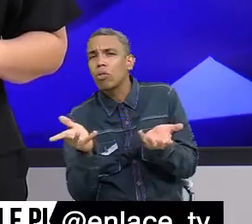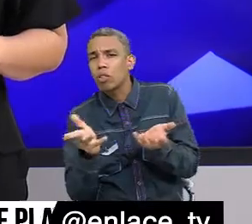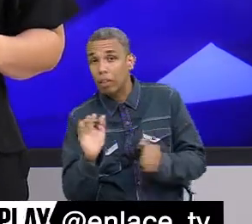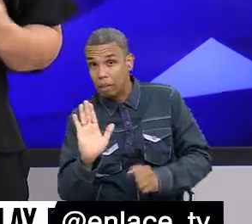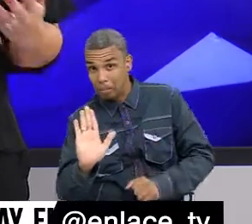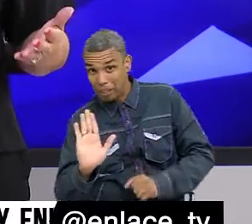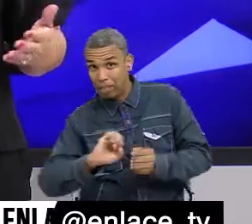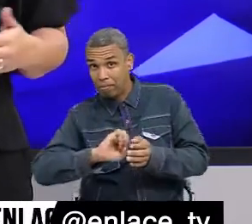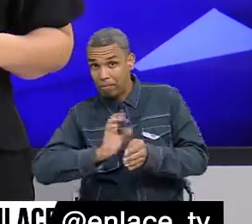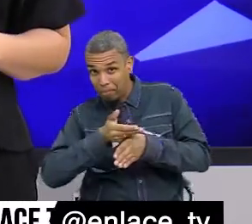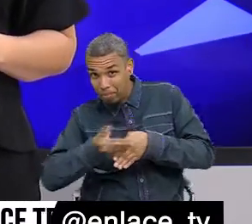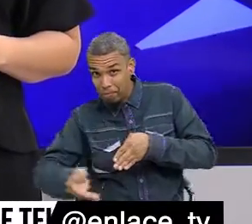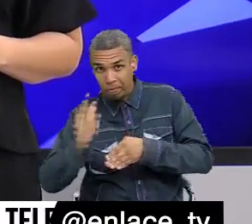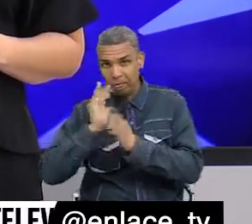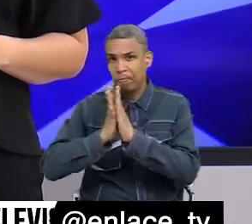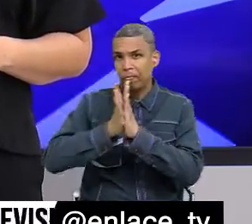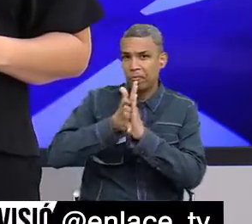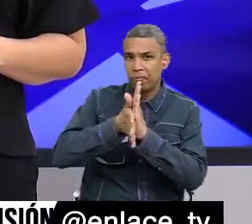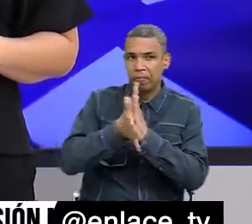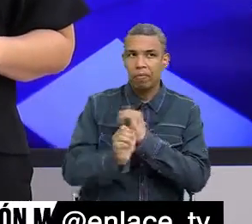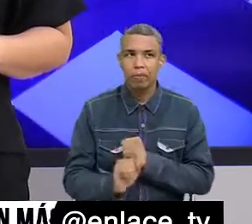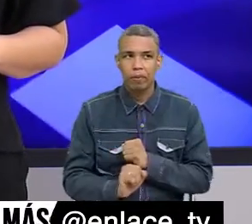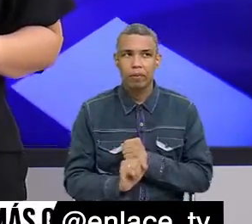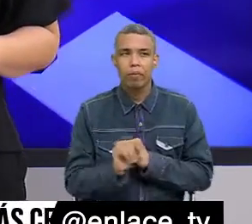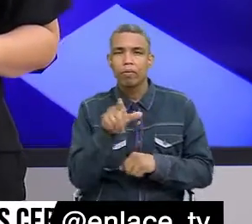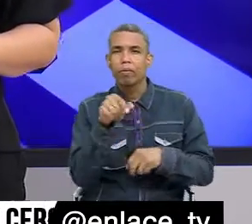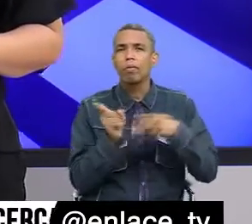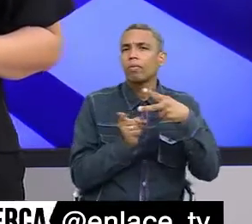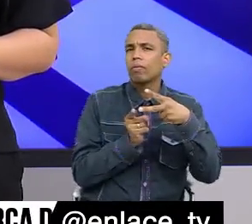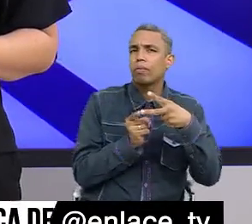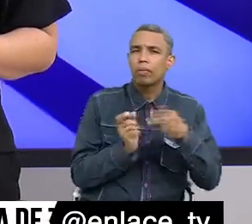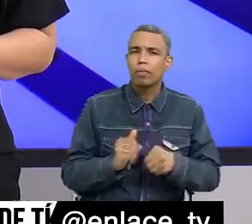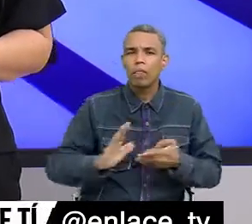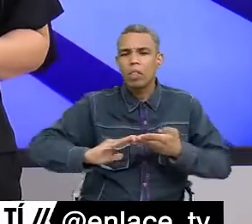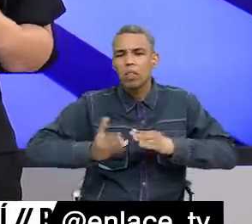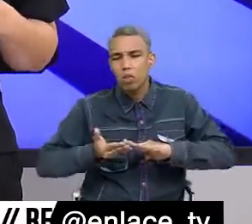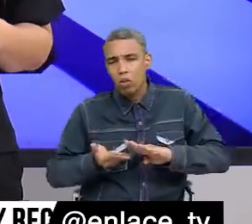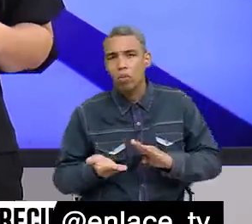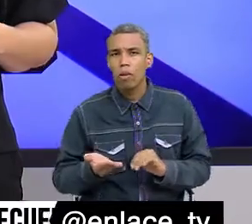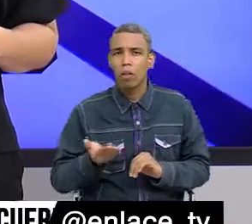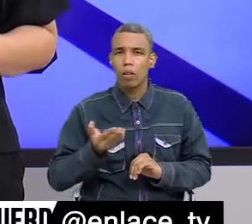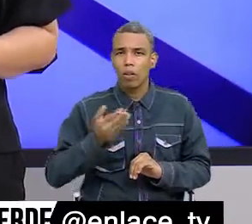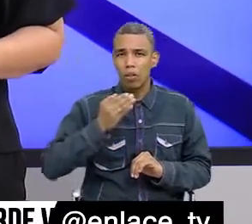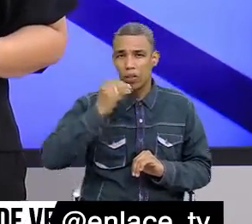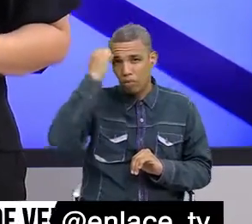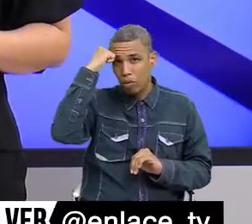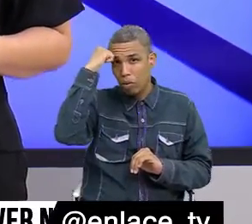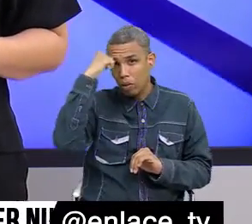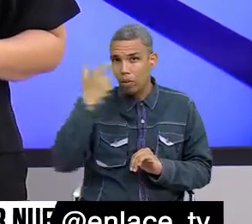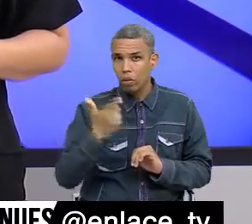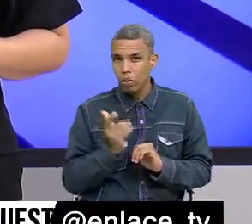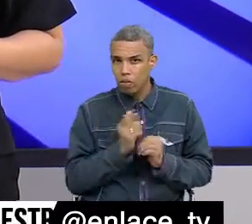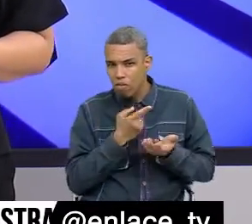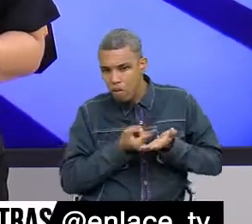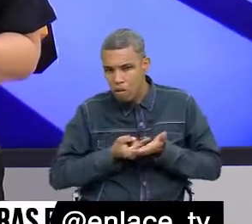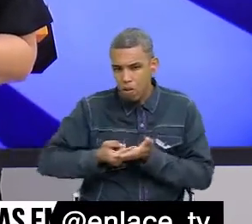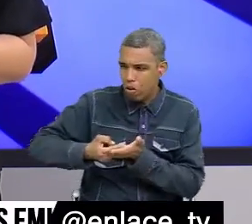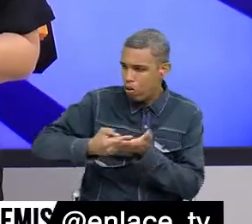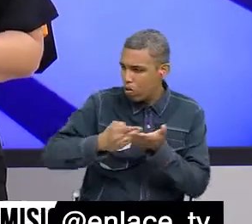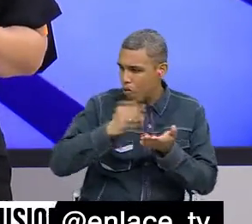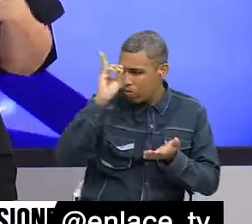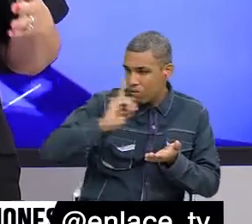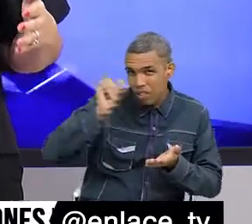decisiones que al parecer tomaría el magisterio al inicio de la temporada escolar 2016 de este segundo semestre. Según voceros de